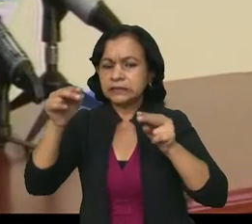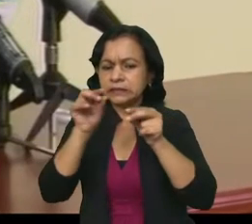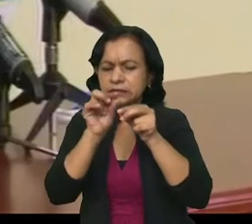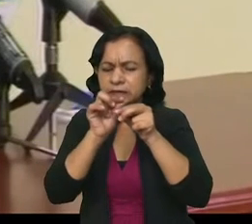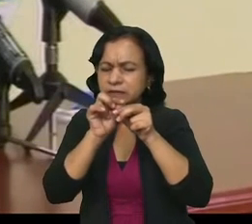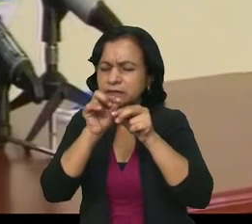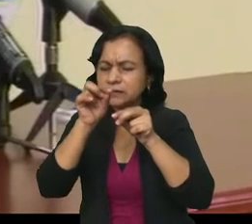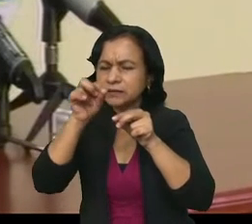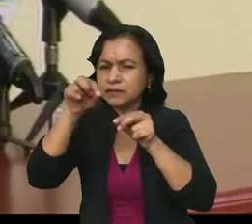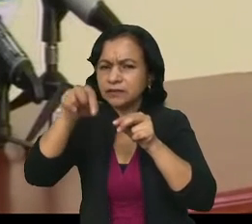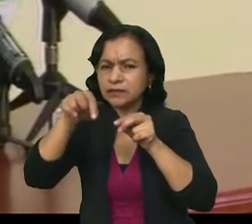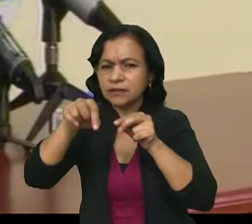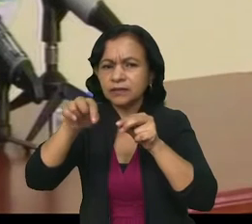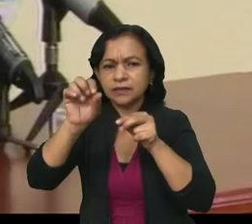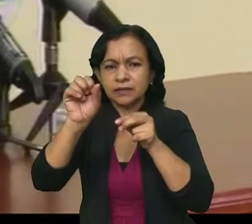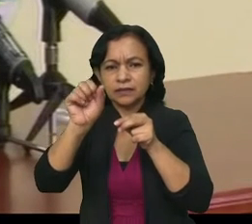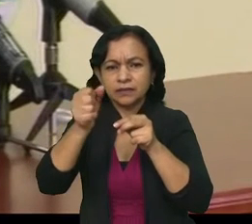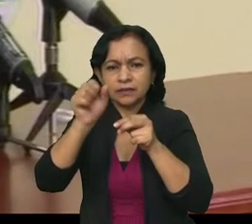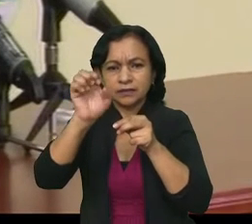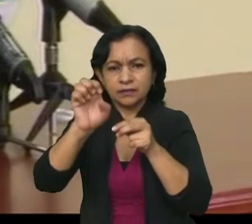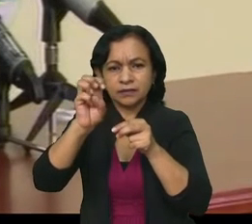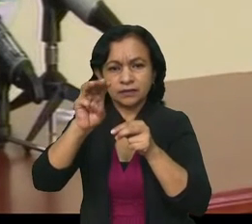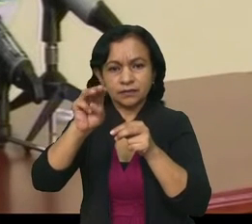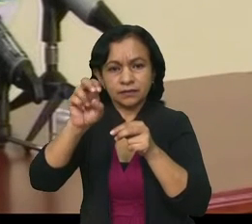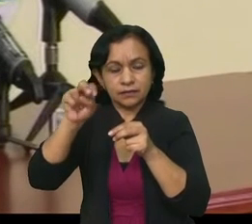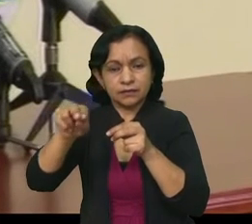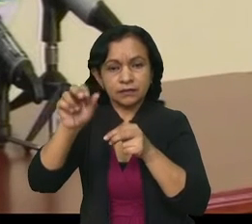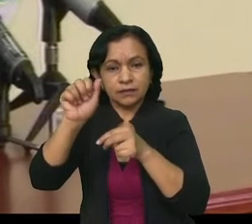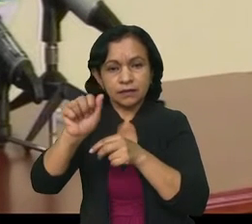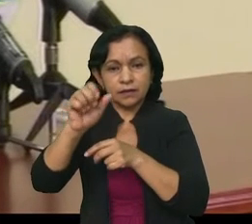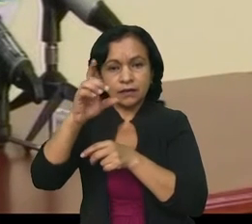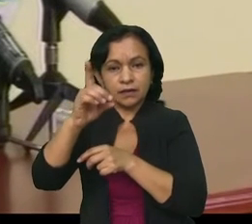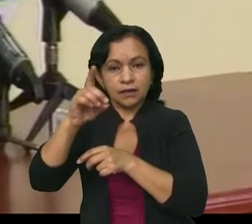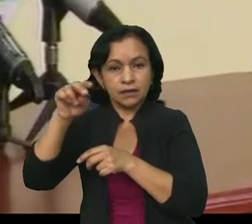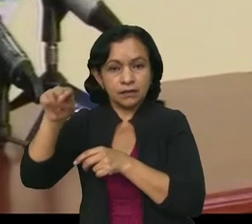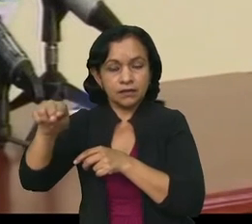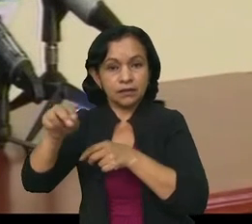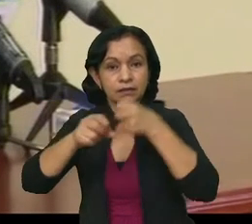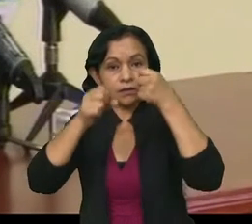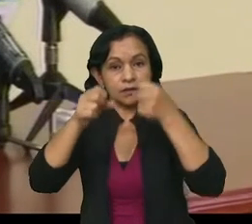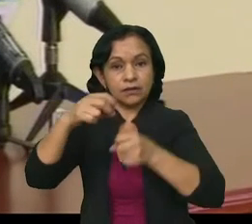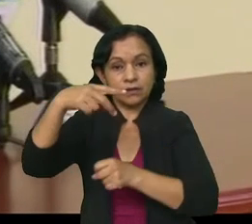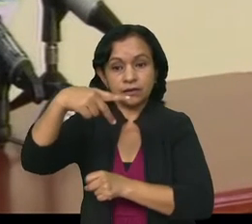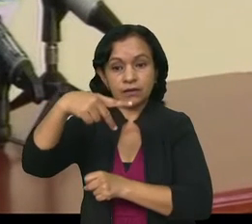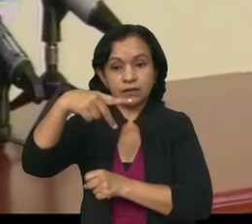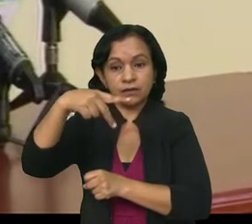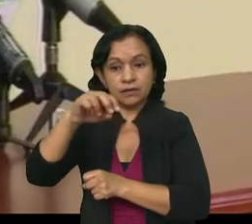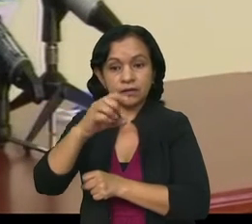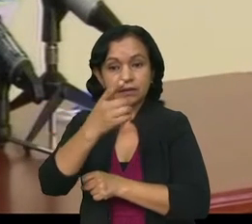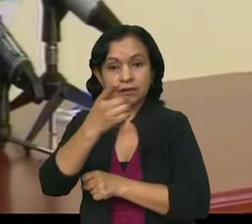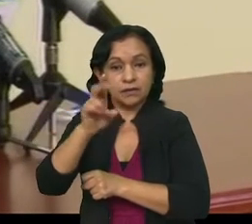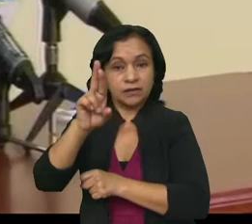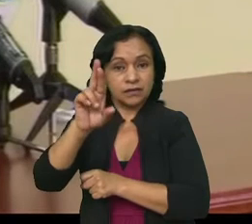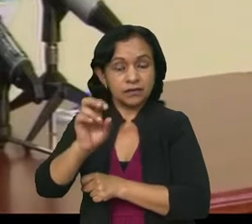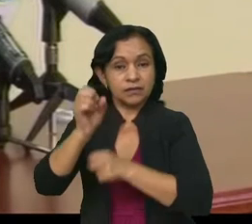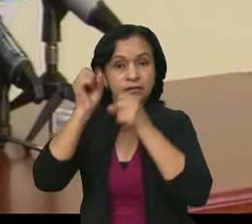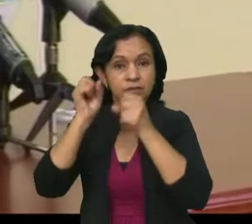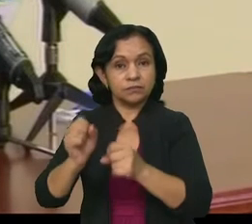genético en el semen que coincide con el ADN del delincuente Pedro Pablo Dávila